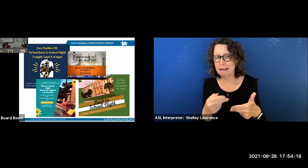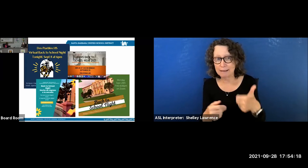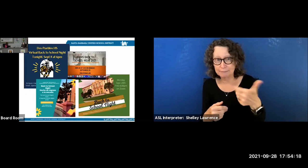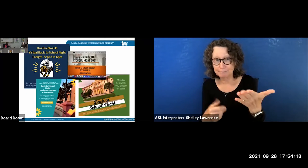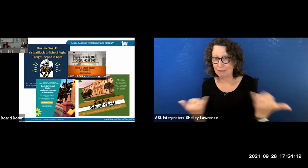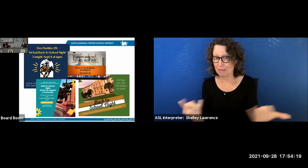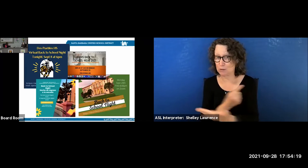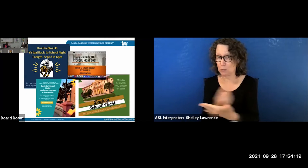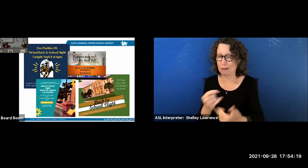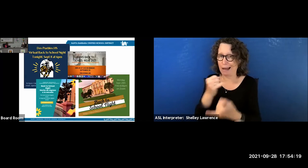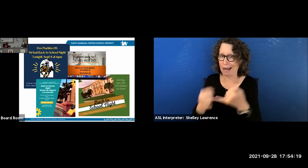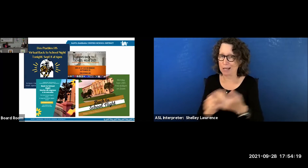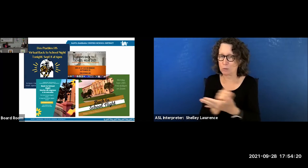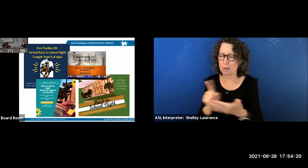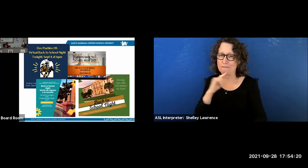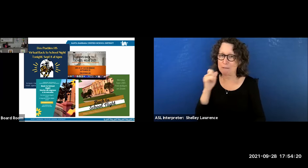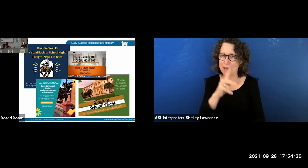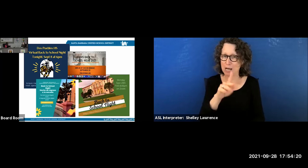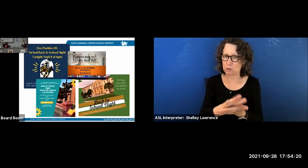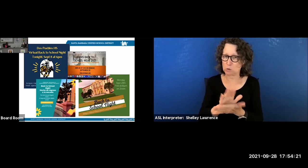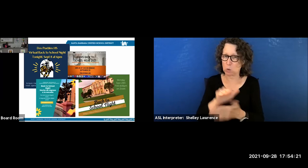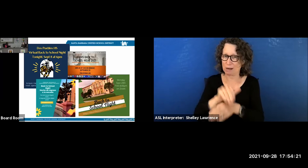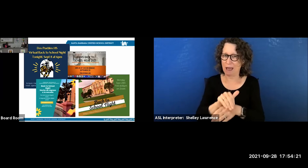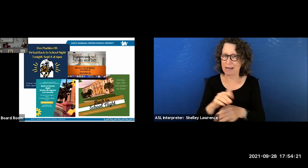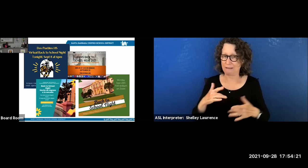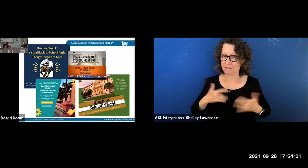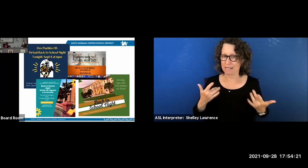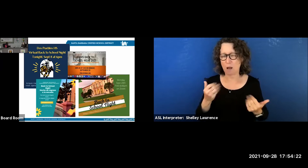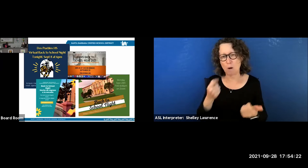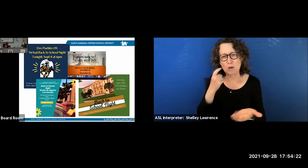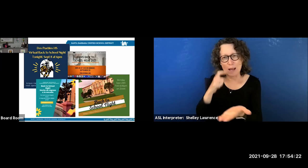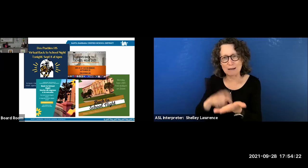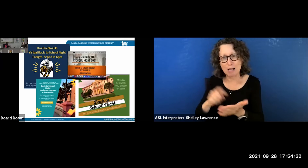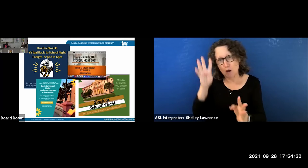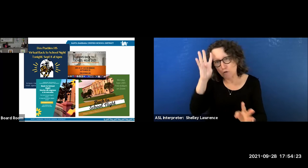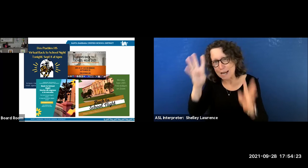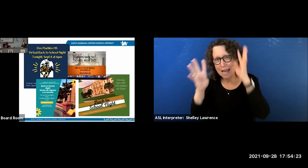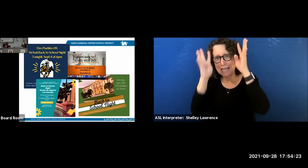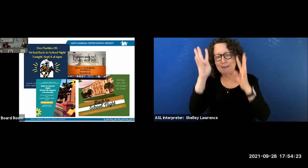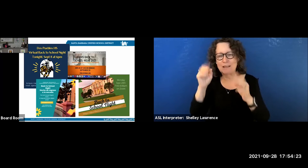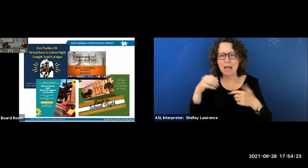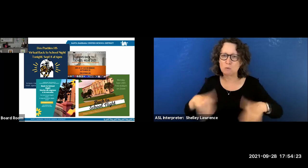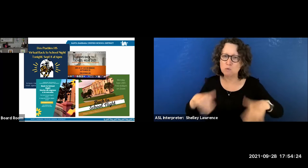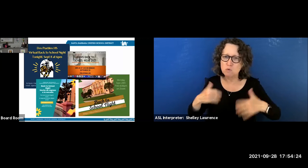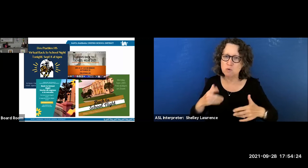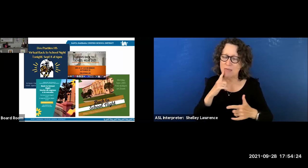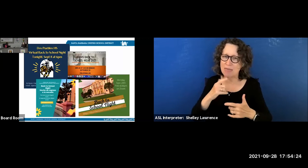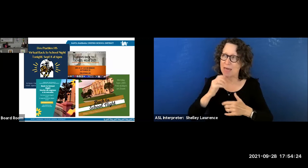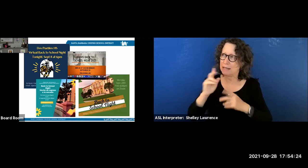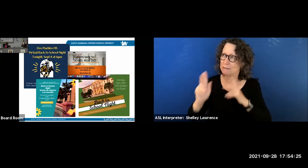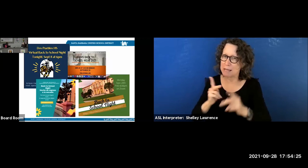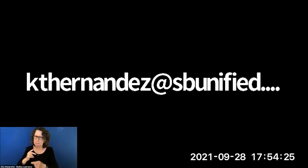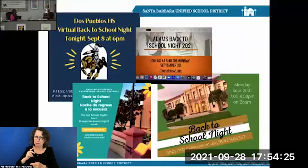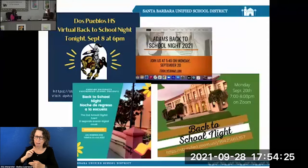favor. Esta semana es la última semana de los eventos de regreso a clases y quiero reconocer la creatividad y